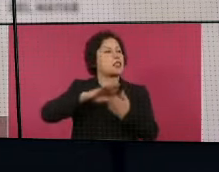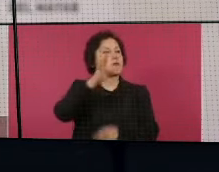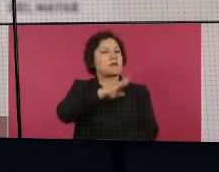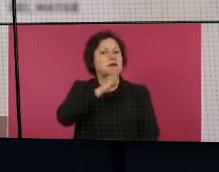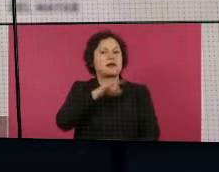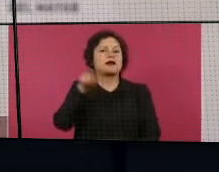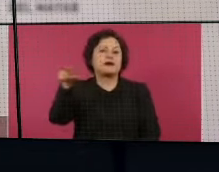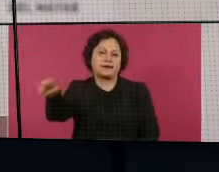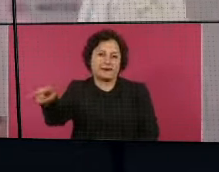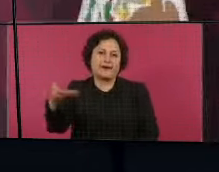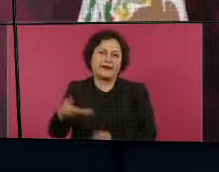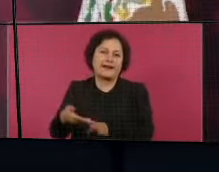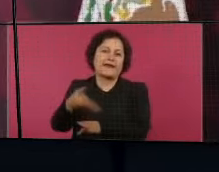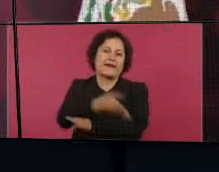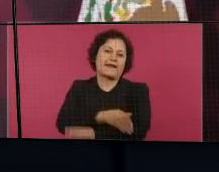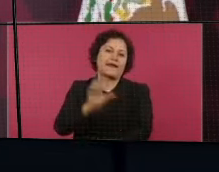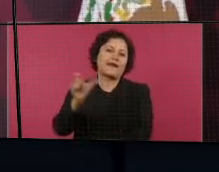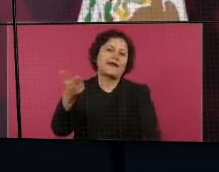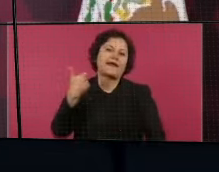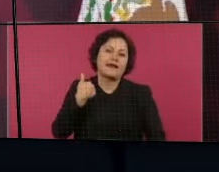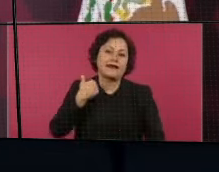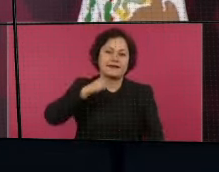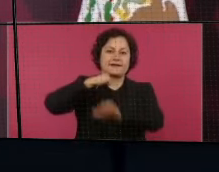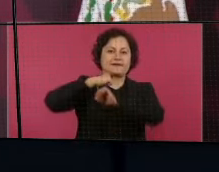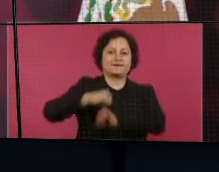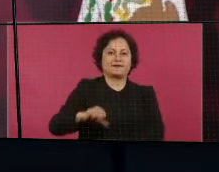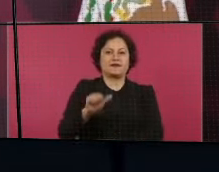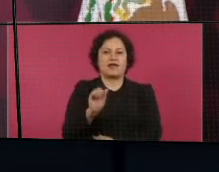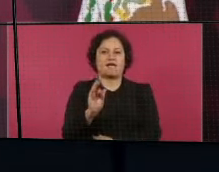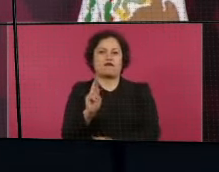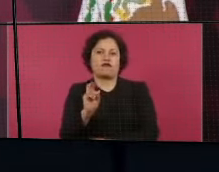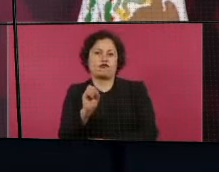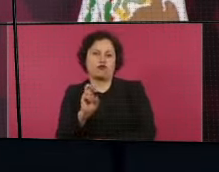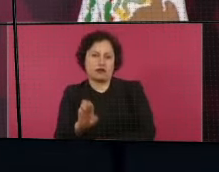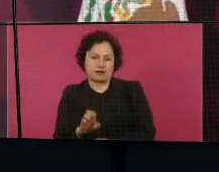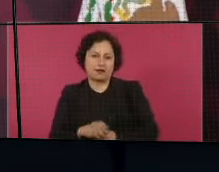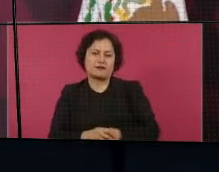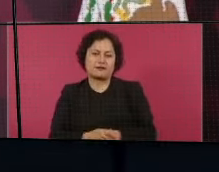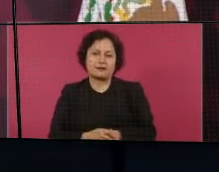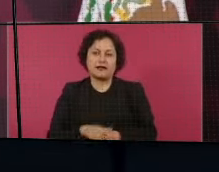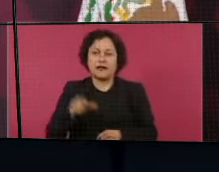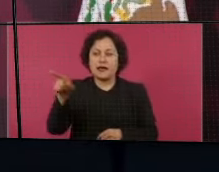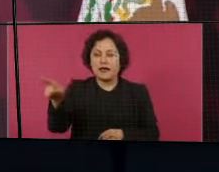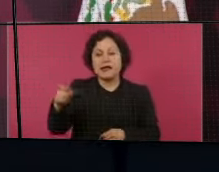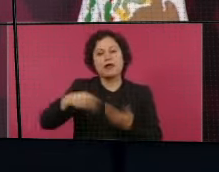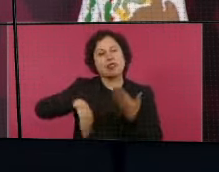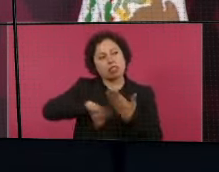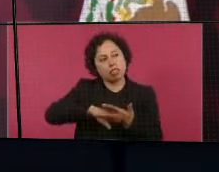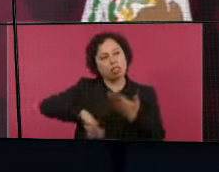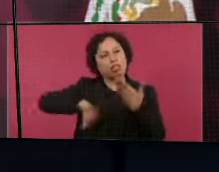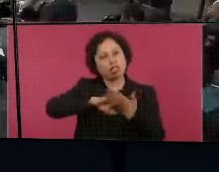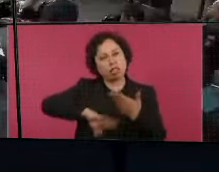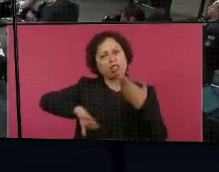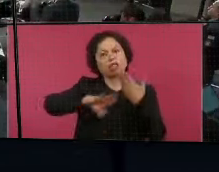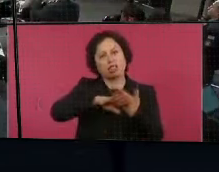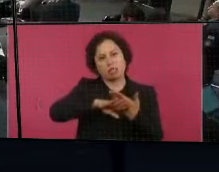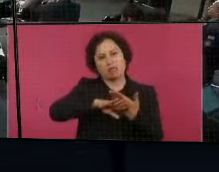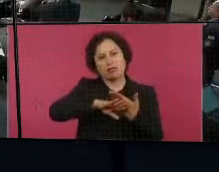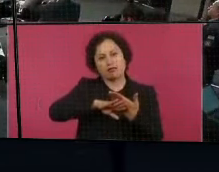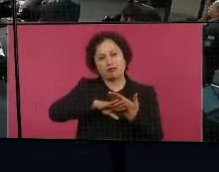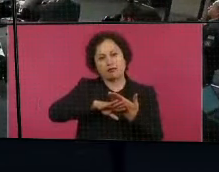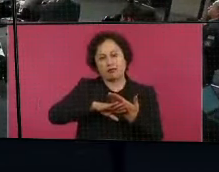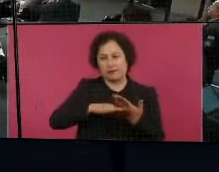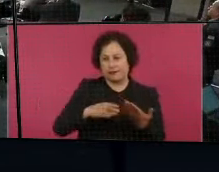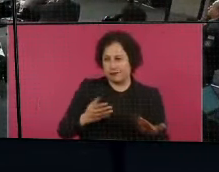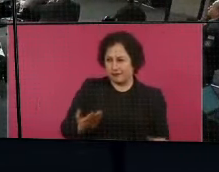dinero de los ahorros de los trabajadores y te dicen no pero es que ahora además le vamos a agregar fíjense nada